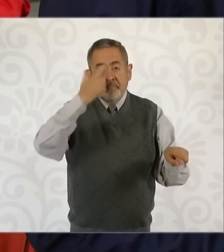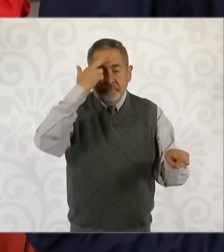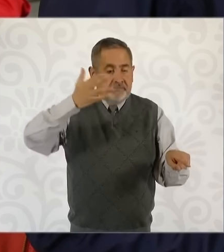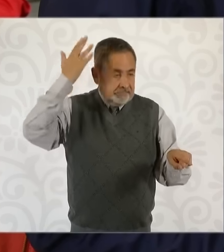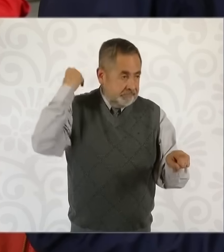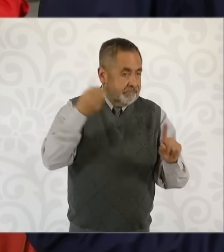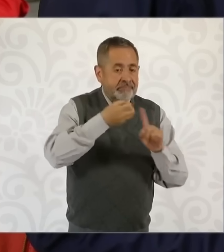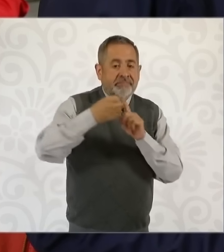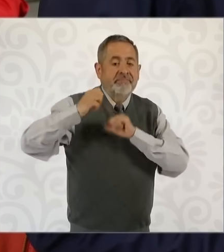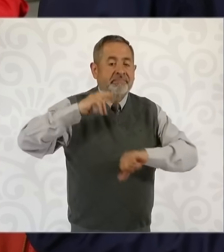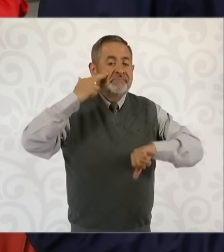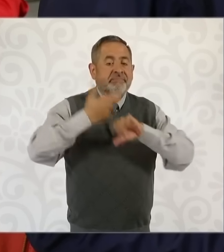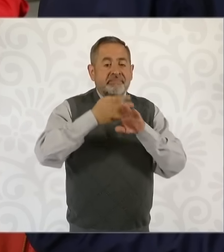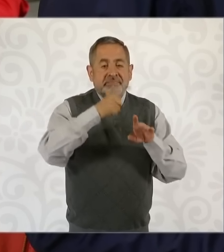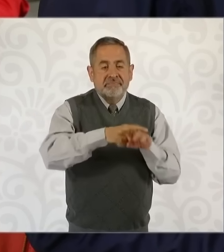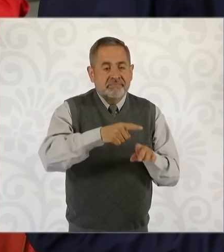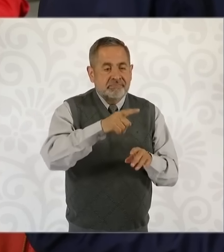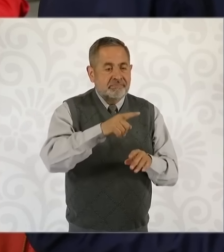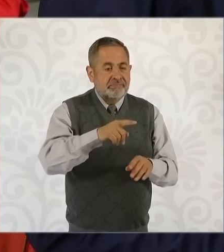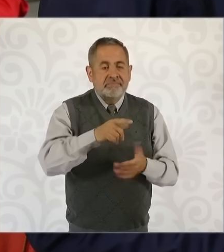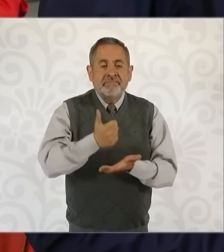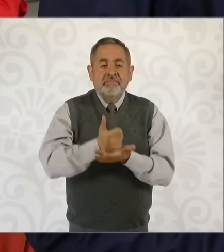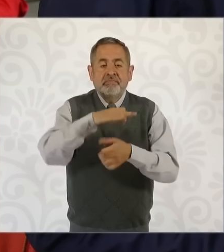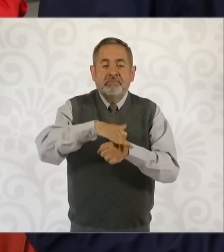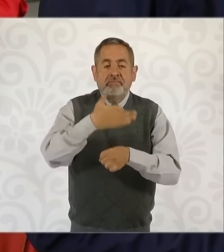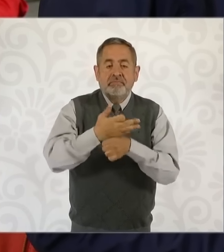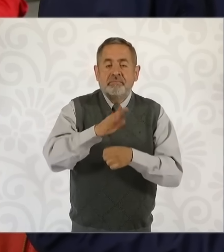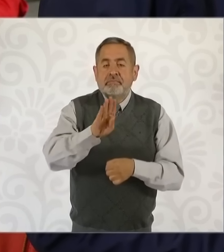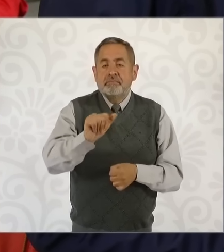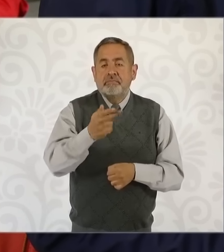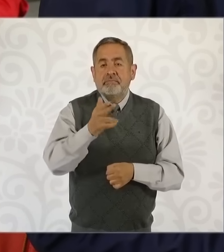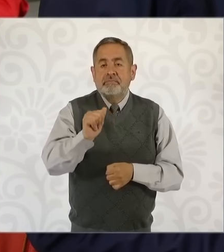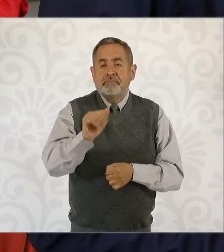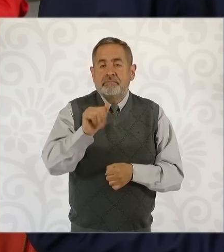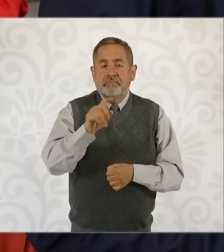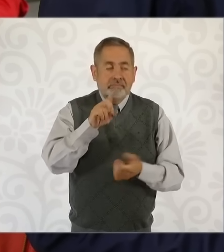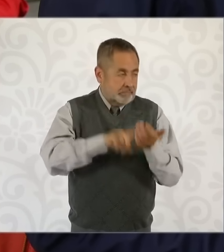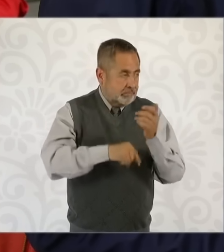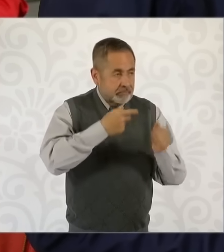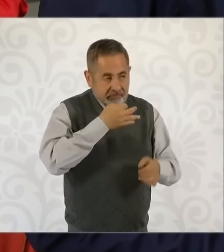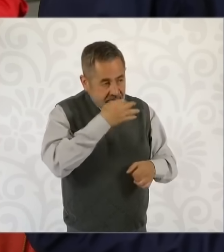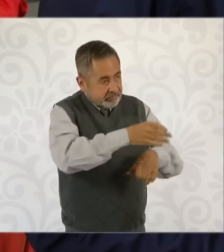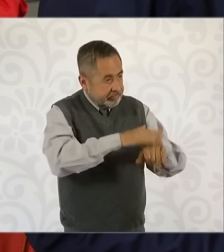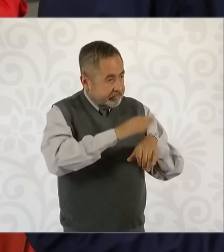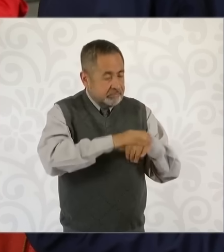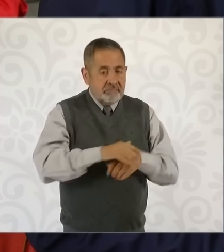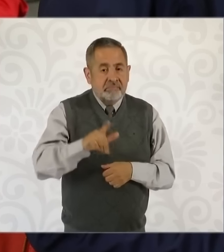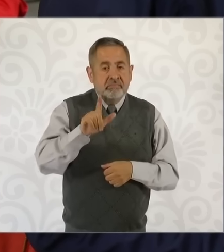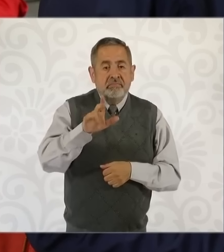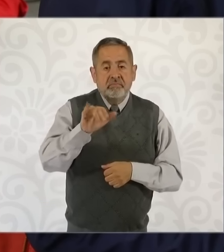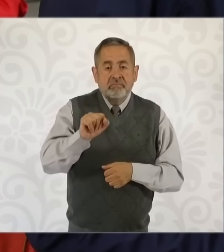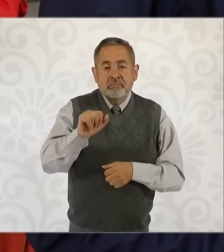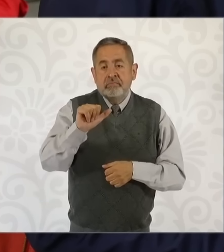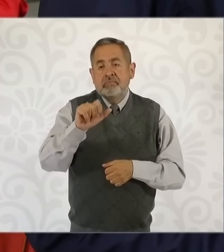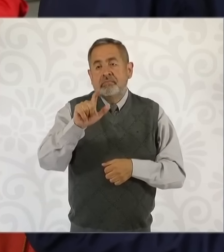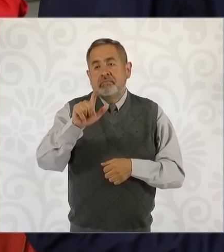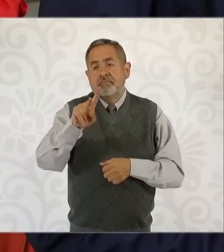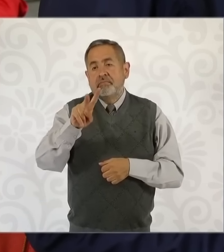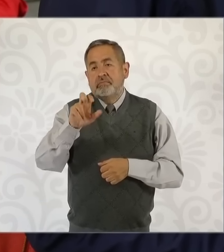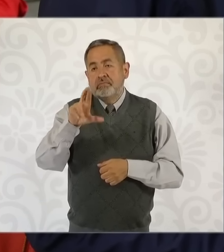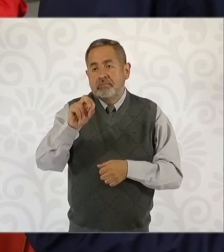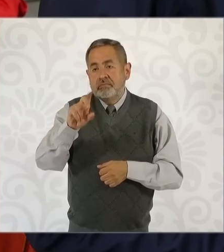Desarrollo Urbano del Ayuntamiento de Bahía de Banderas, a Luis Álvaro Díaz. Se le comentó